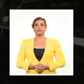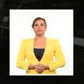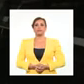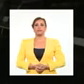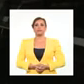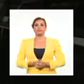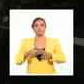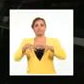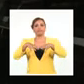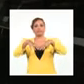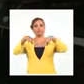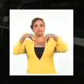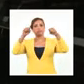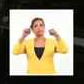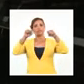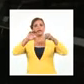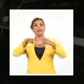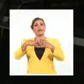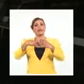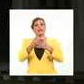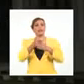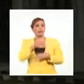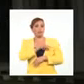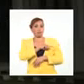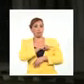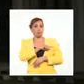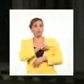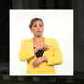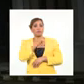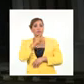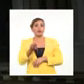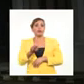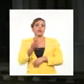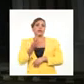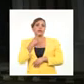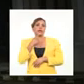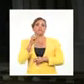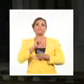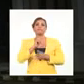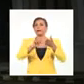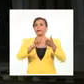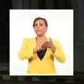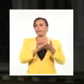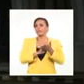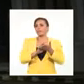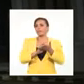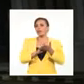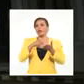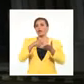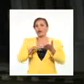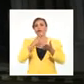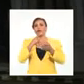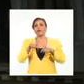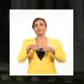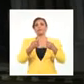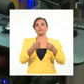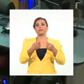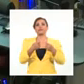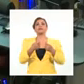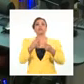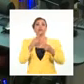Los apagones en días recientes, más allá de lo previsto, sus causas tienen una